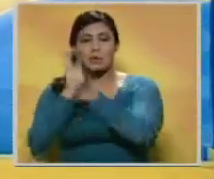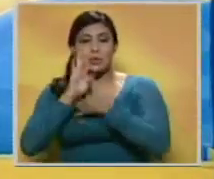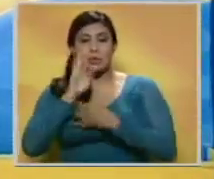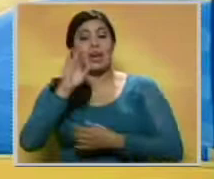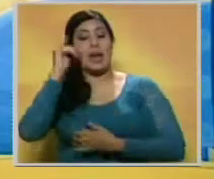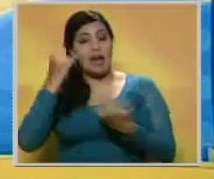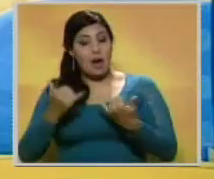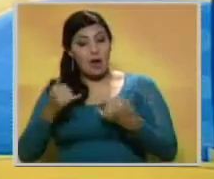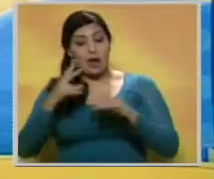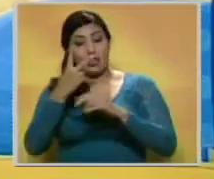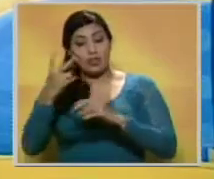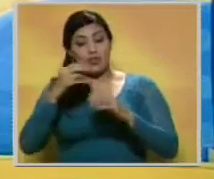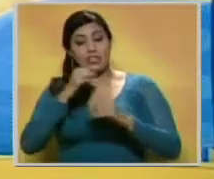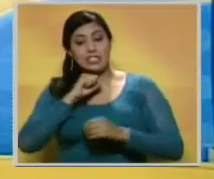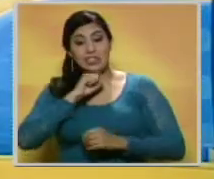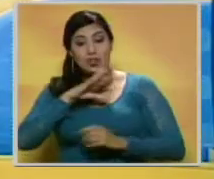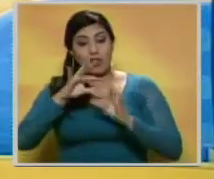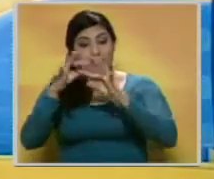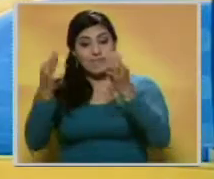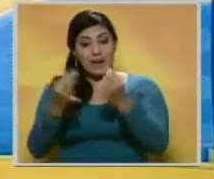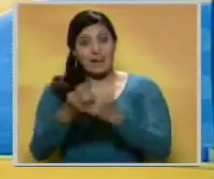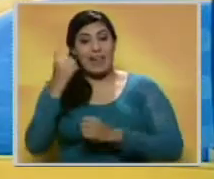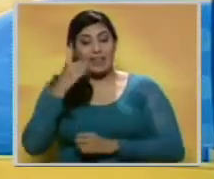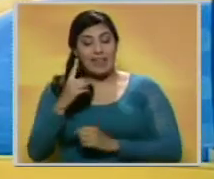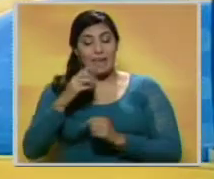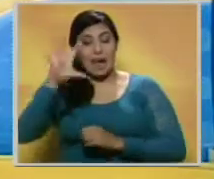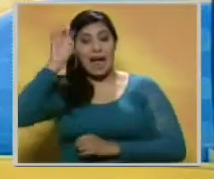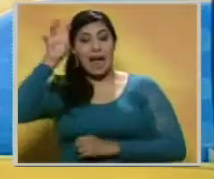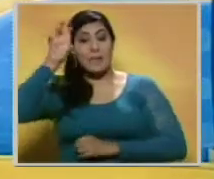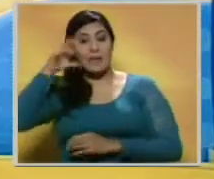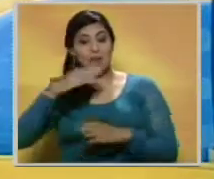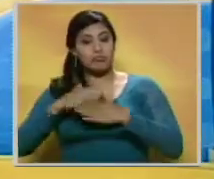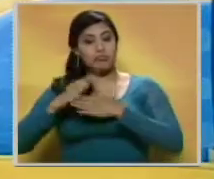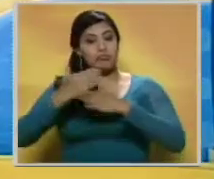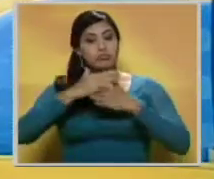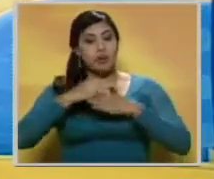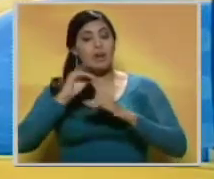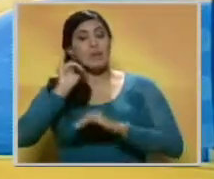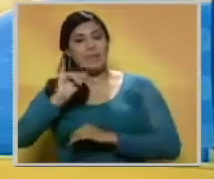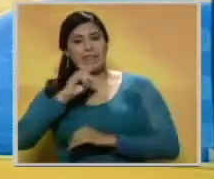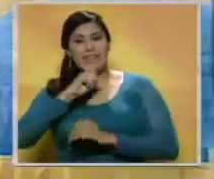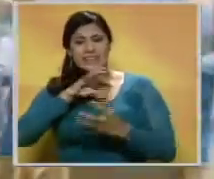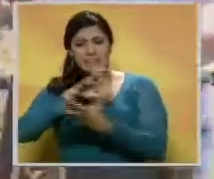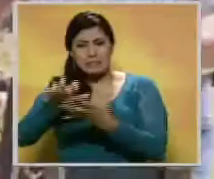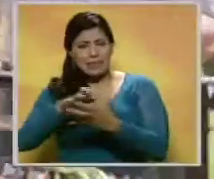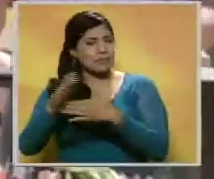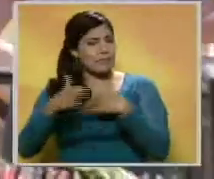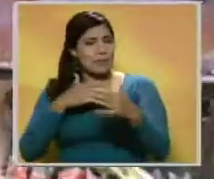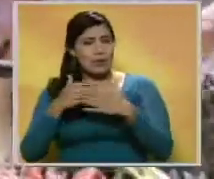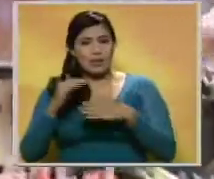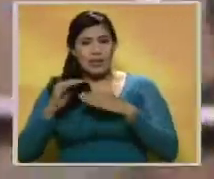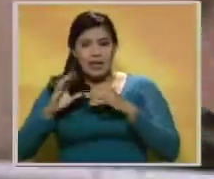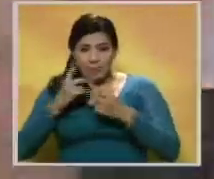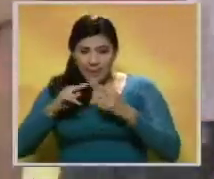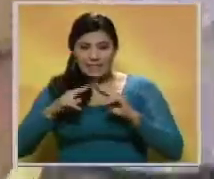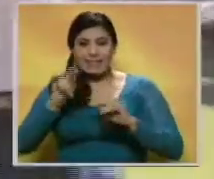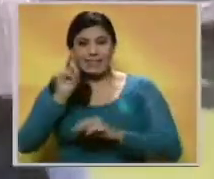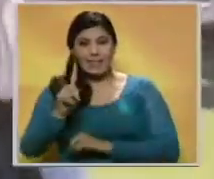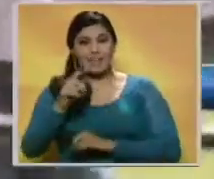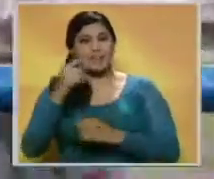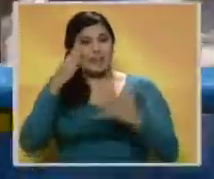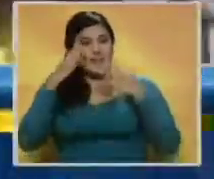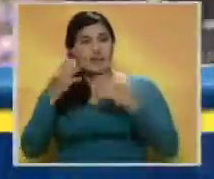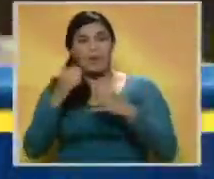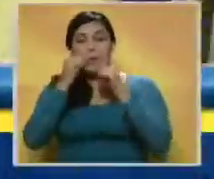simpática historia de dos familias muy distintas que deberán aprender a convivir a pesar de sus diferencias. Este drama está protagonizado por